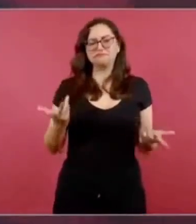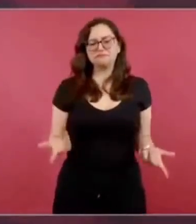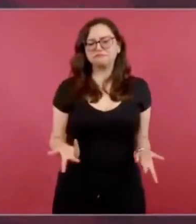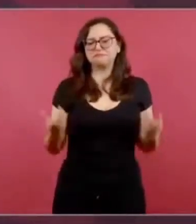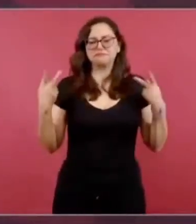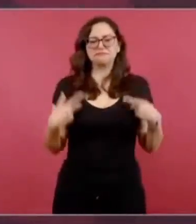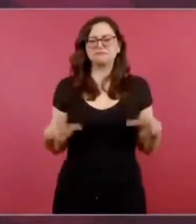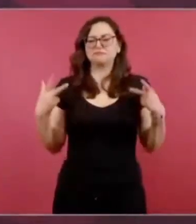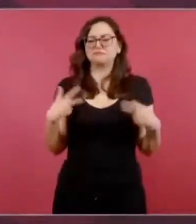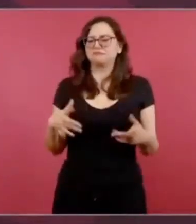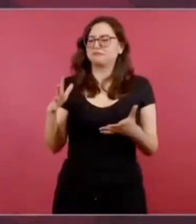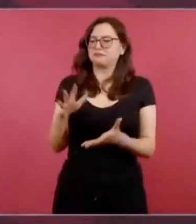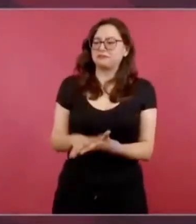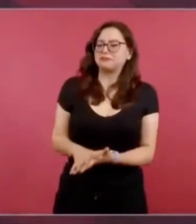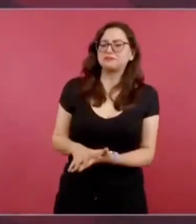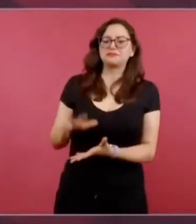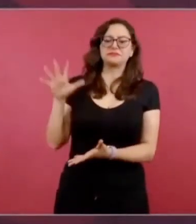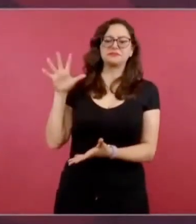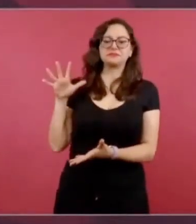de la gente,